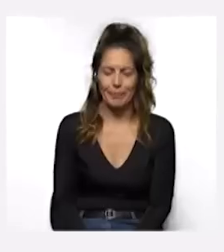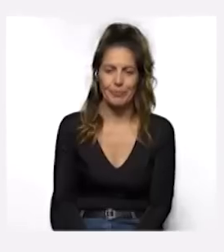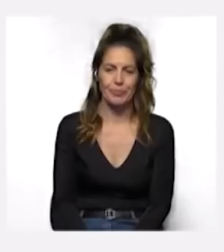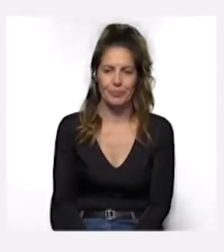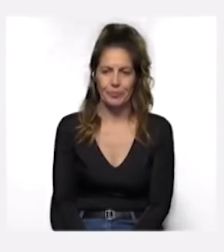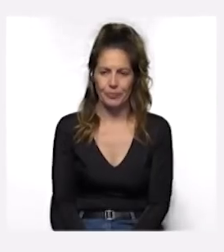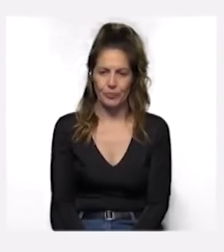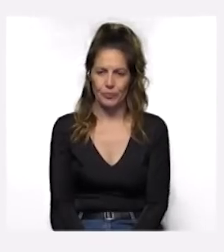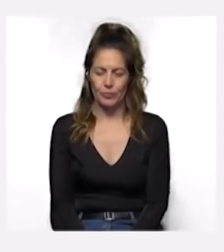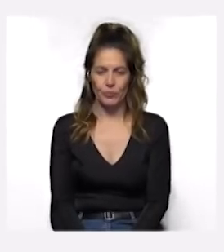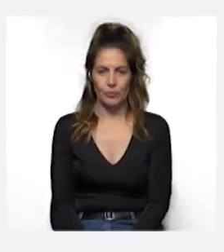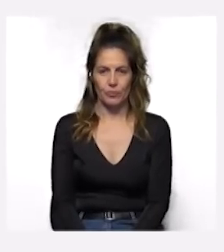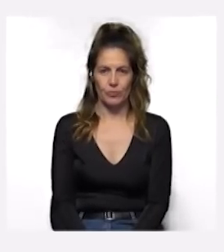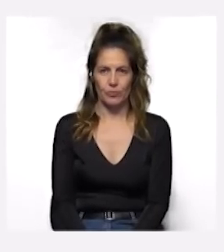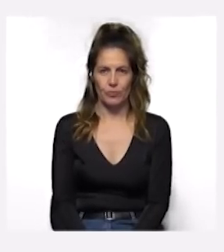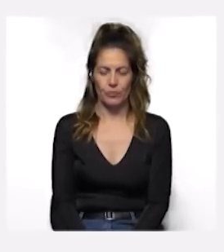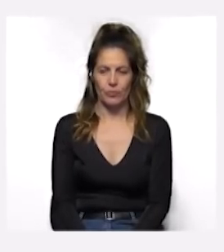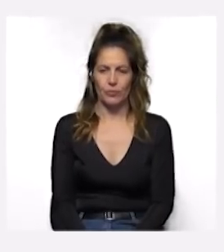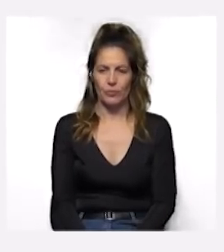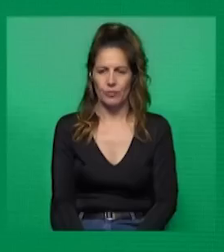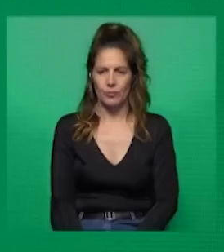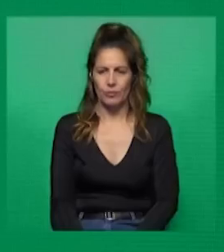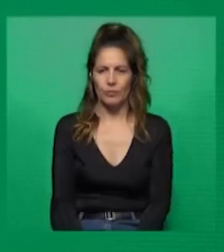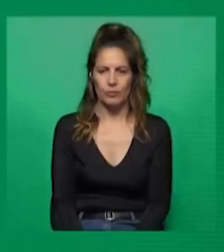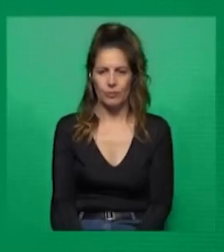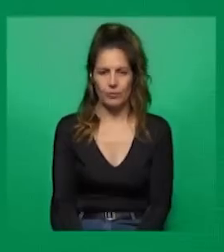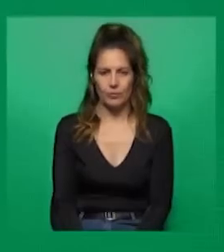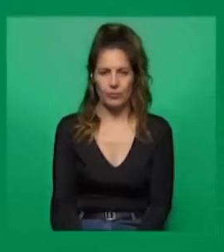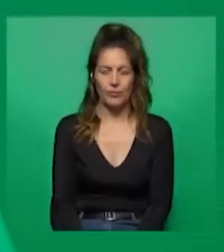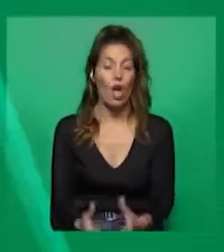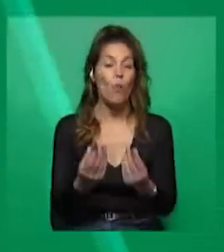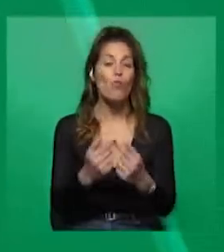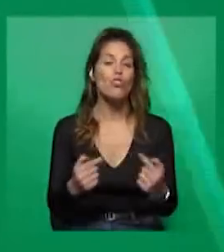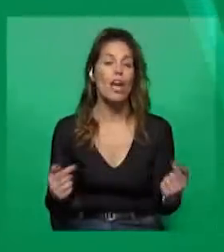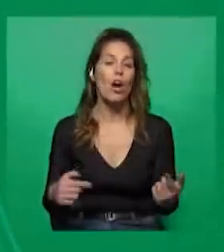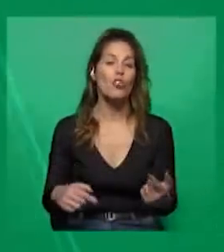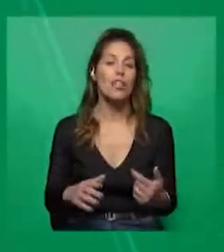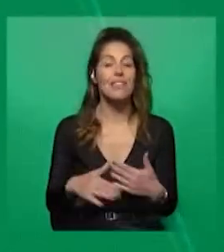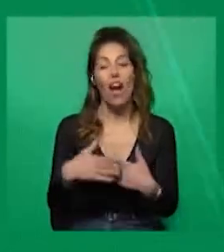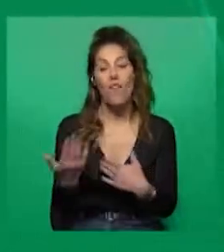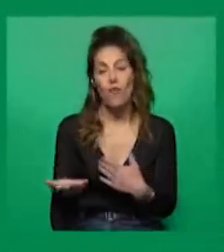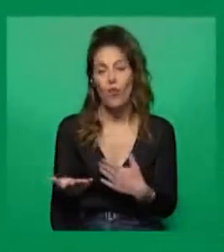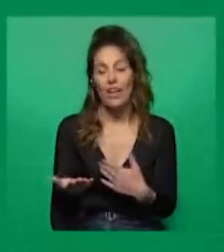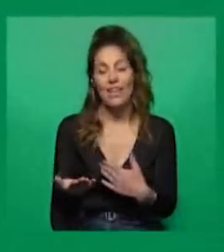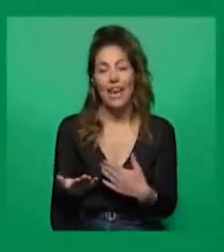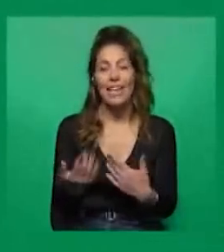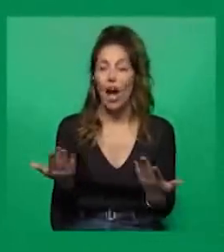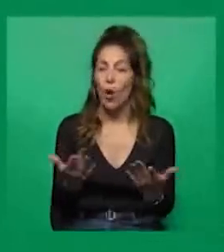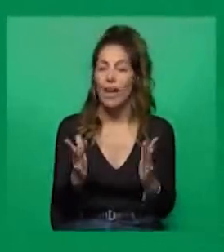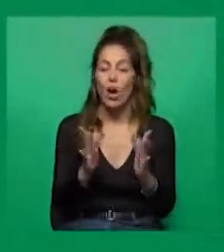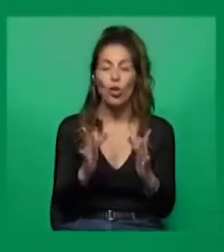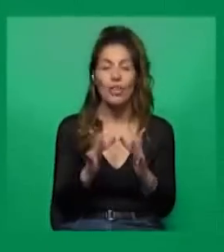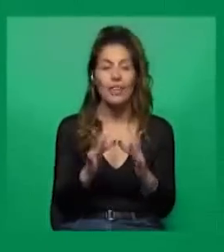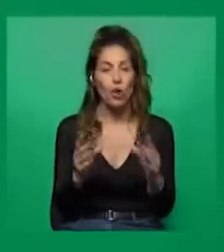Uruguay para que vos te conectes con el futuro suen muchas cosas afuera de estudios y nos está llamando ahora nuestro